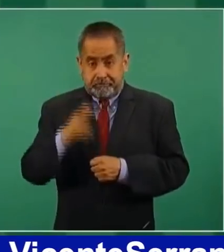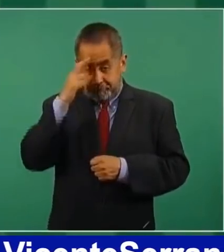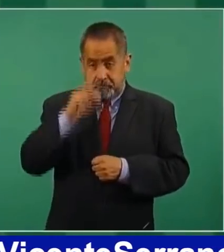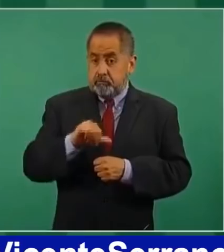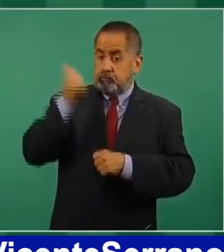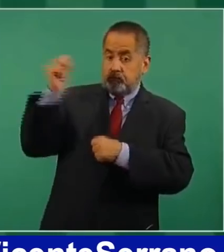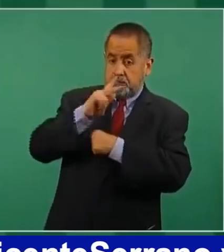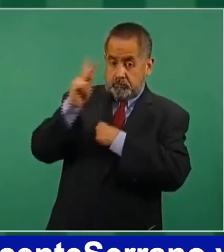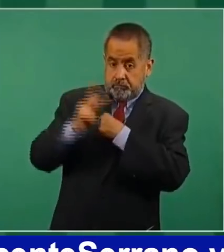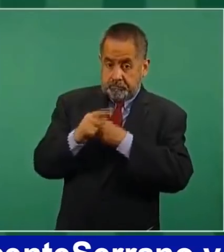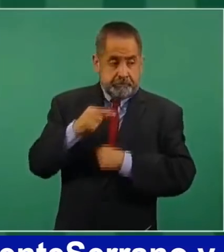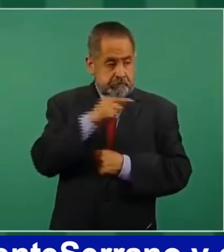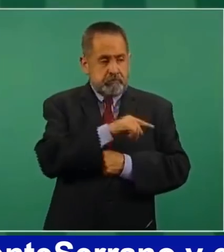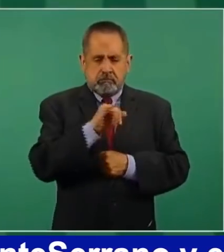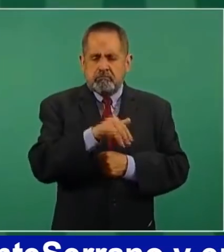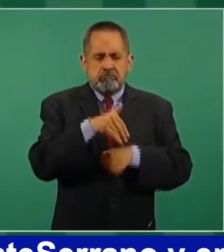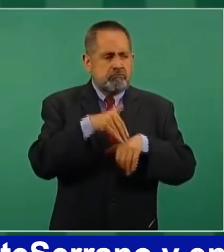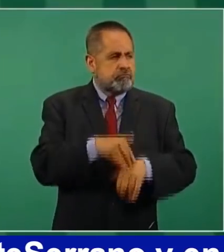mismas recetas,